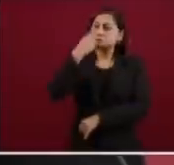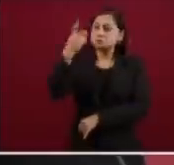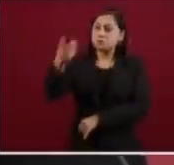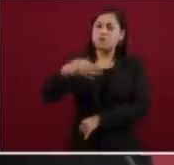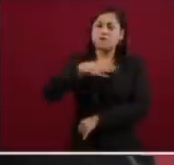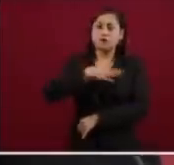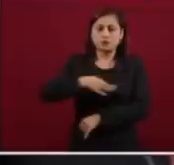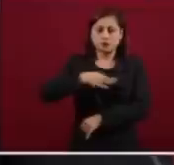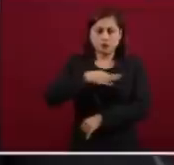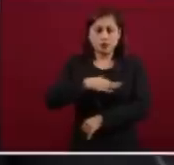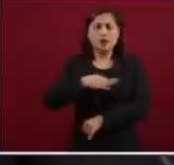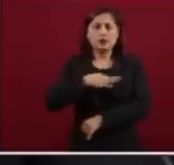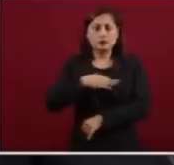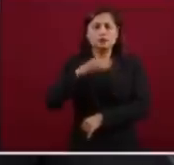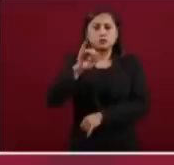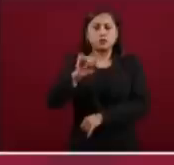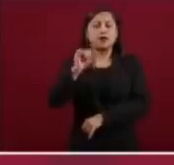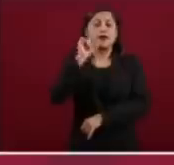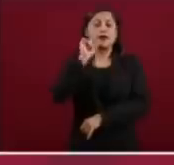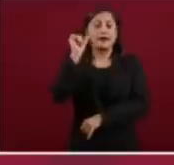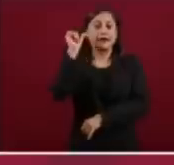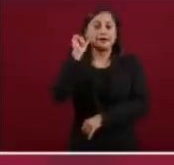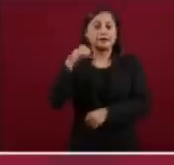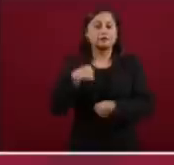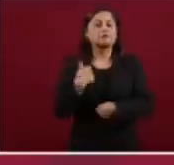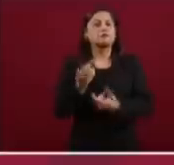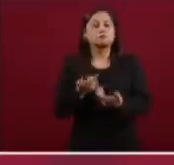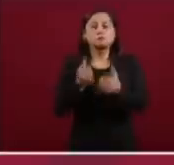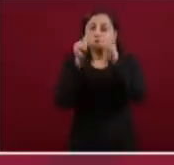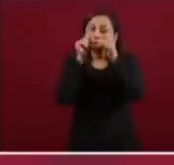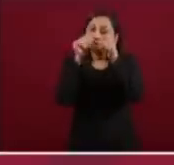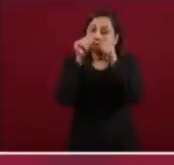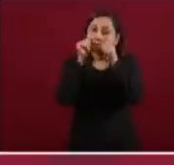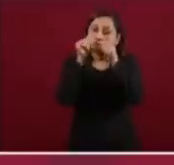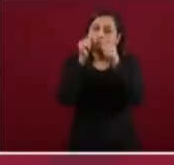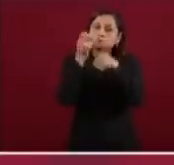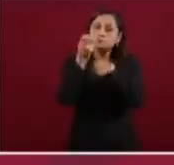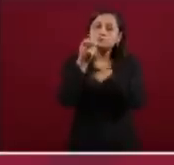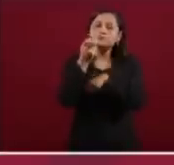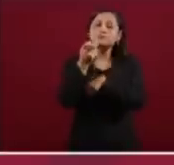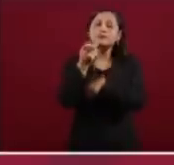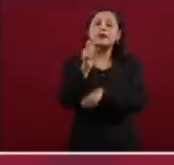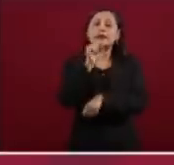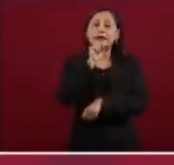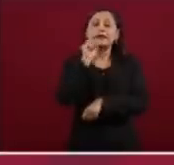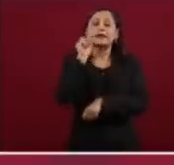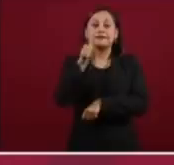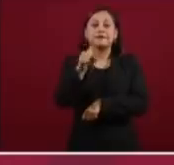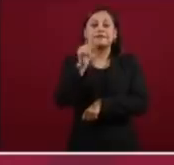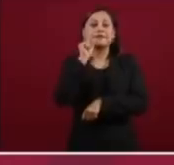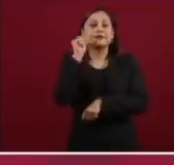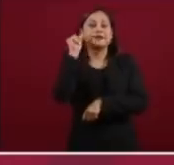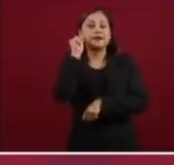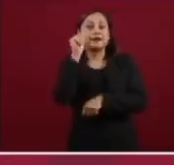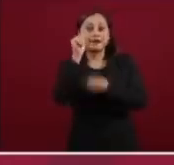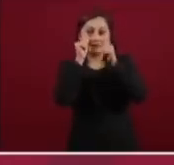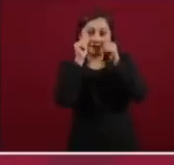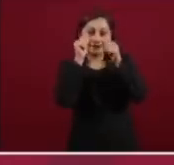y estuve pendiente allí como también estuve pendiente porque ganaron los astros